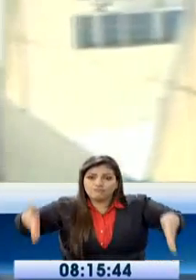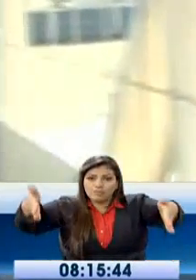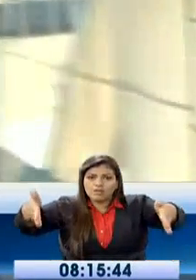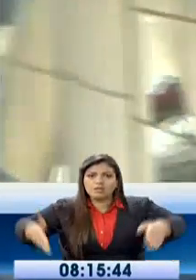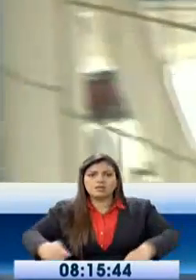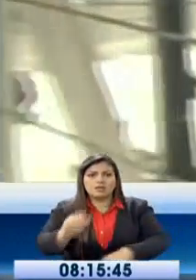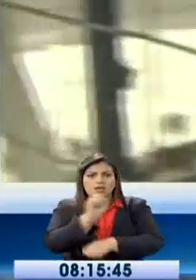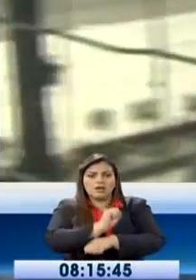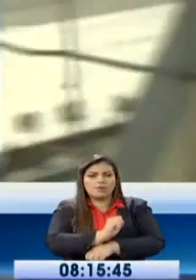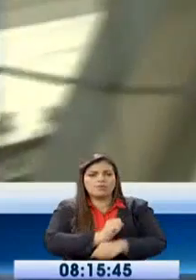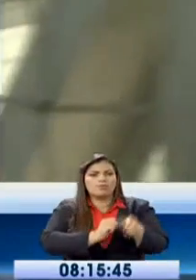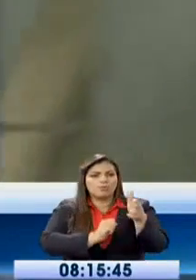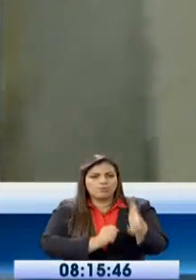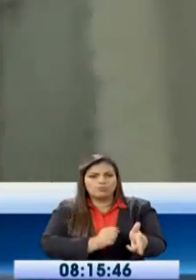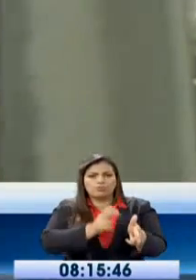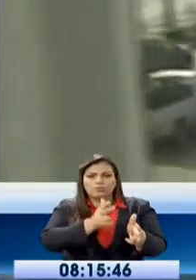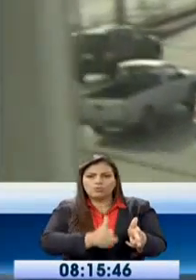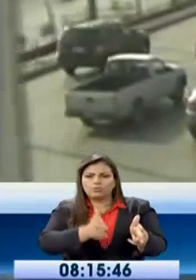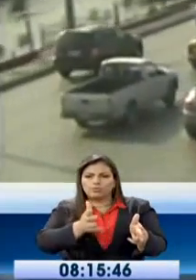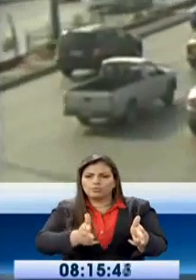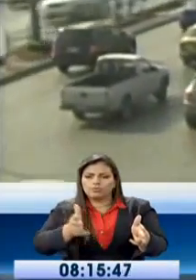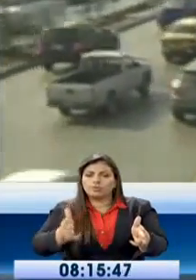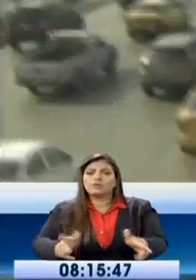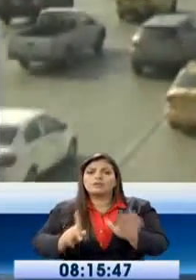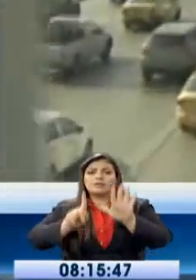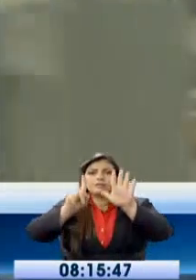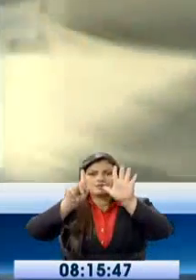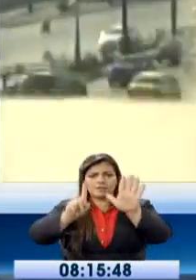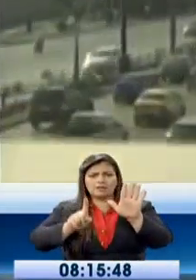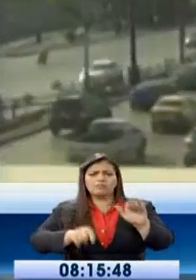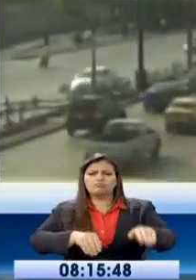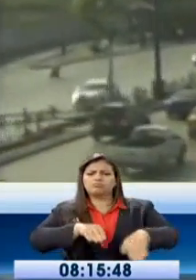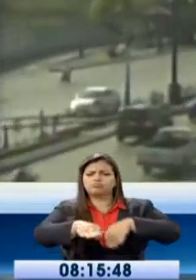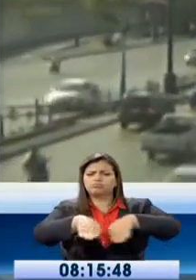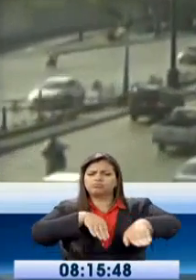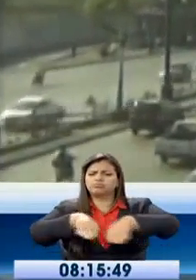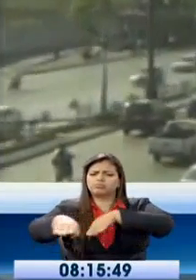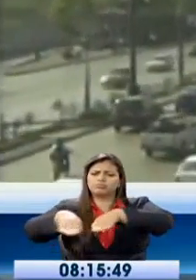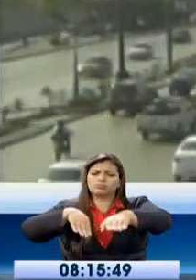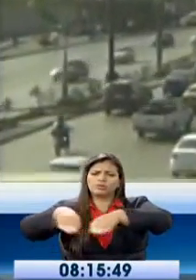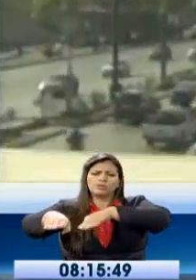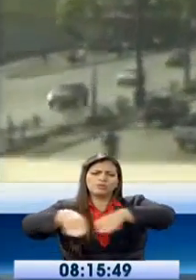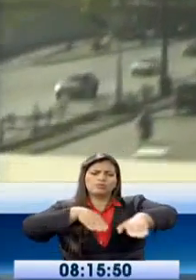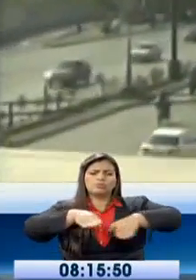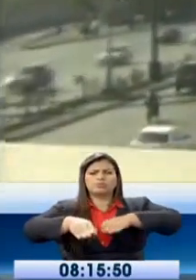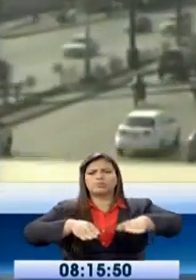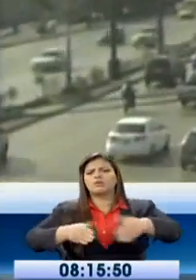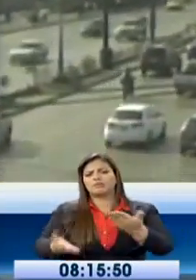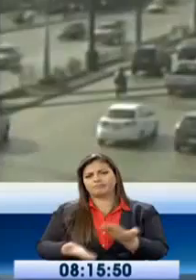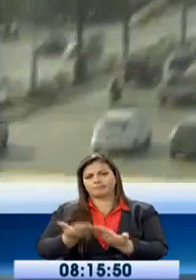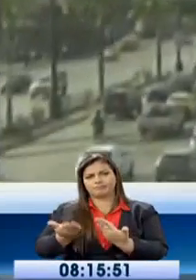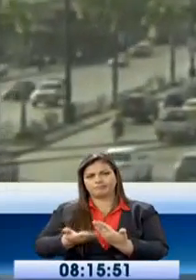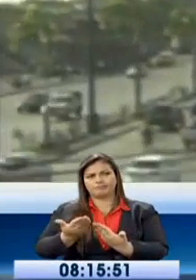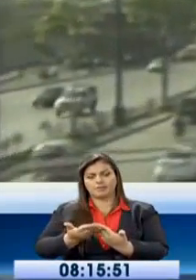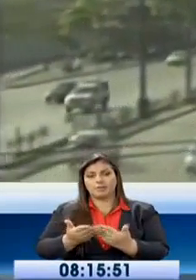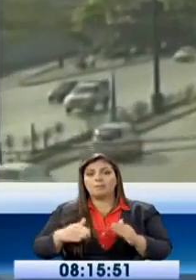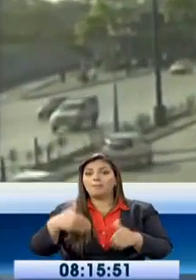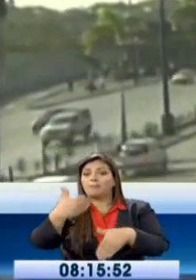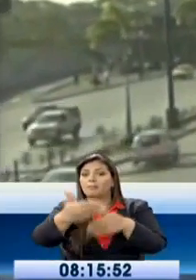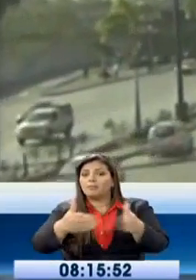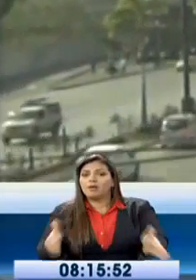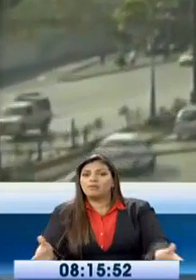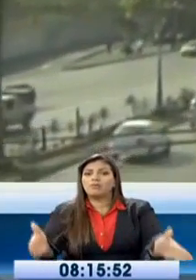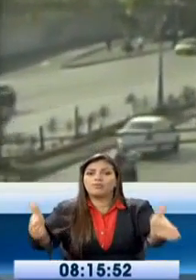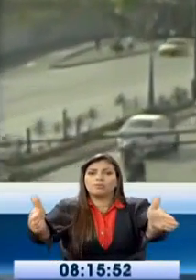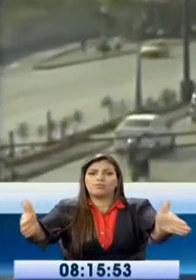es tanta la circulación, tanta la cantidad de vehículos que circulan por aquí, que se forma el tráfico. Como les indicaba,